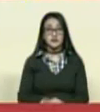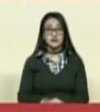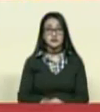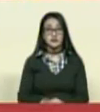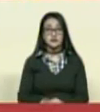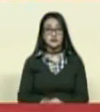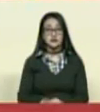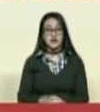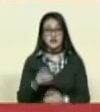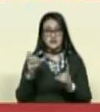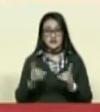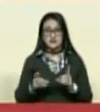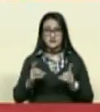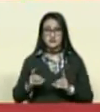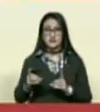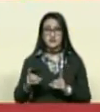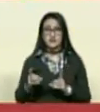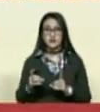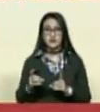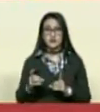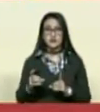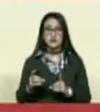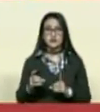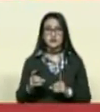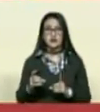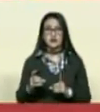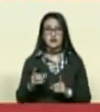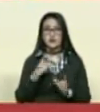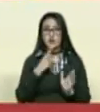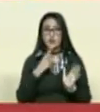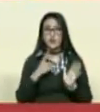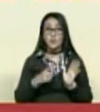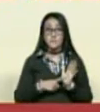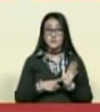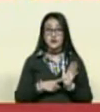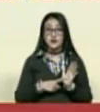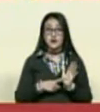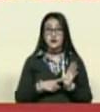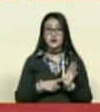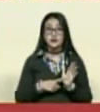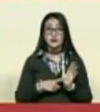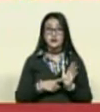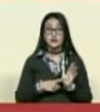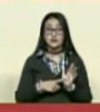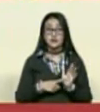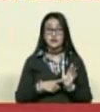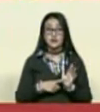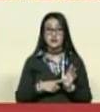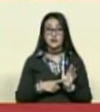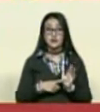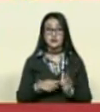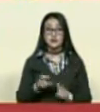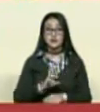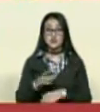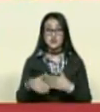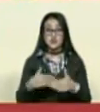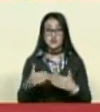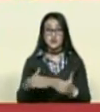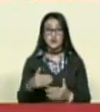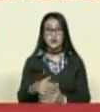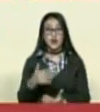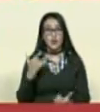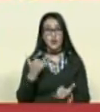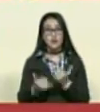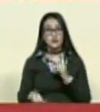de decisiones. Se están cumpliendo, ¿verdad? Del depósito inmediato. Sí, presidente. Sí. Del